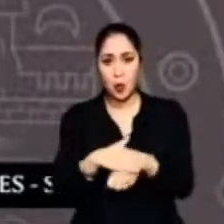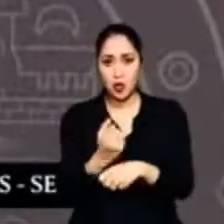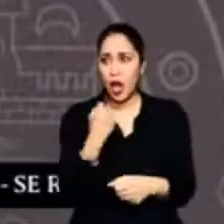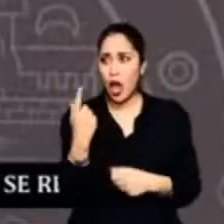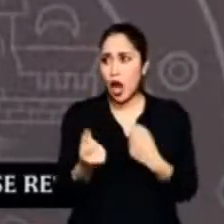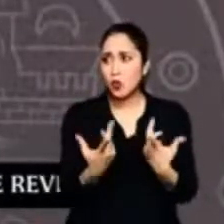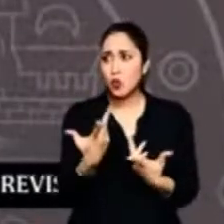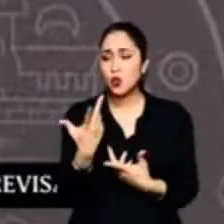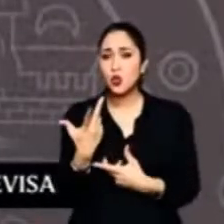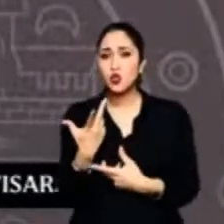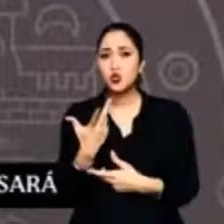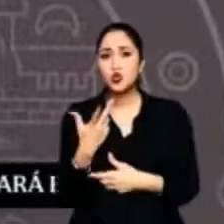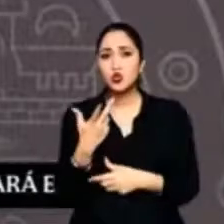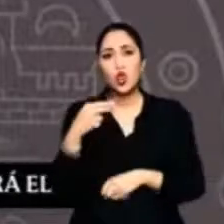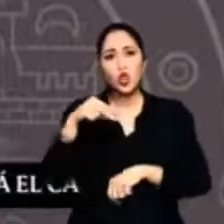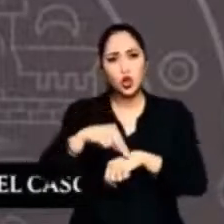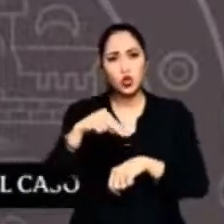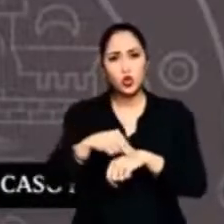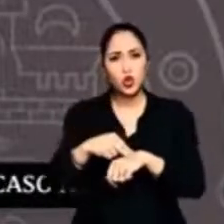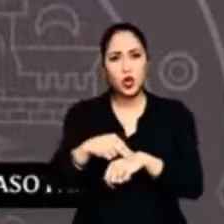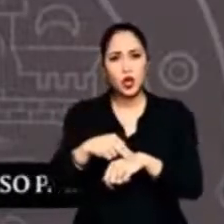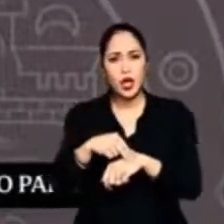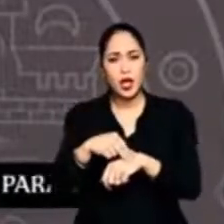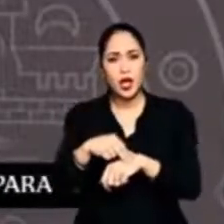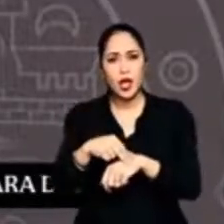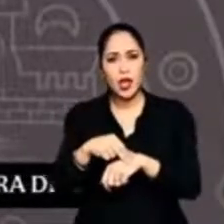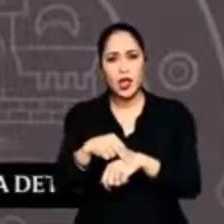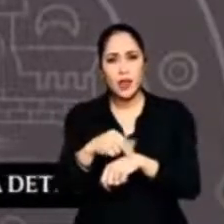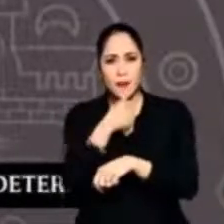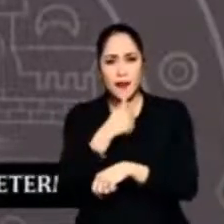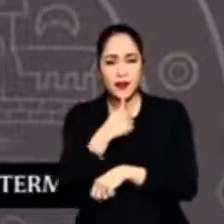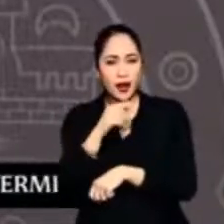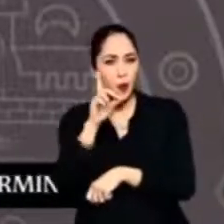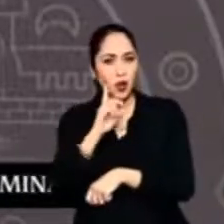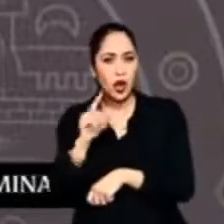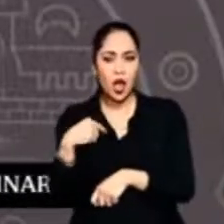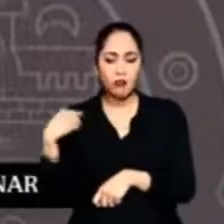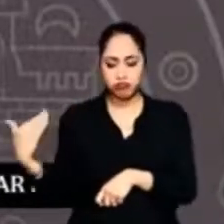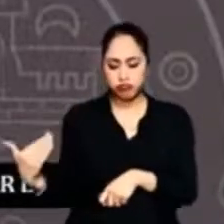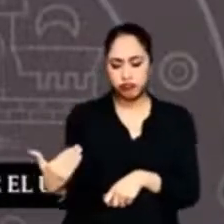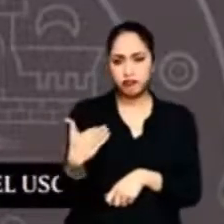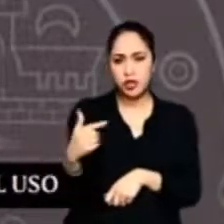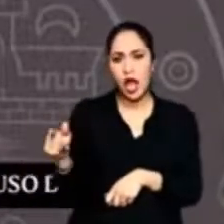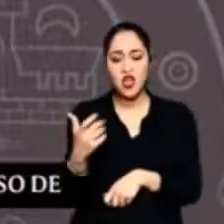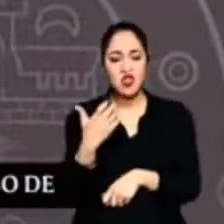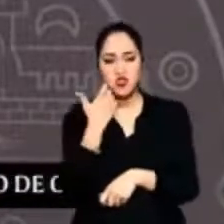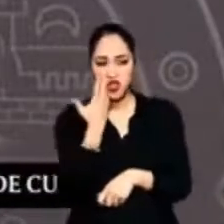unos ginecólogos que no están de acuerdo. Esto, bueno, me respeto a los ginecólogos.